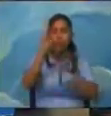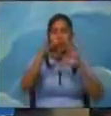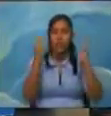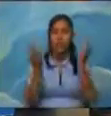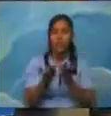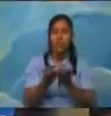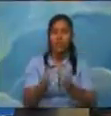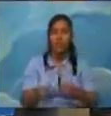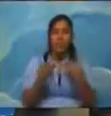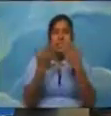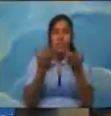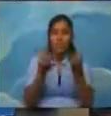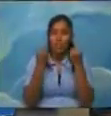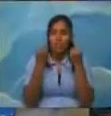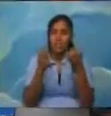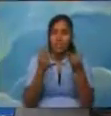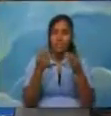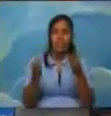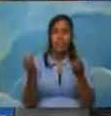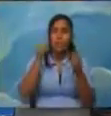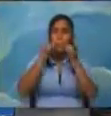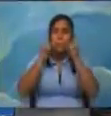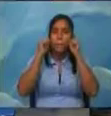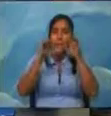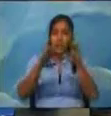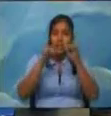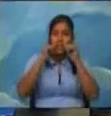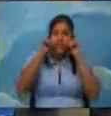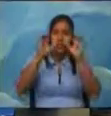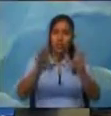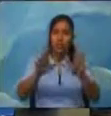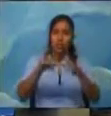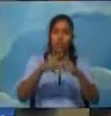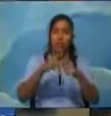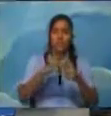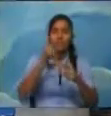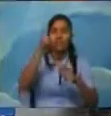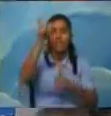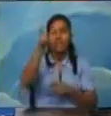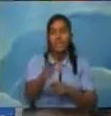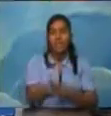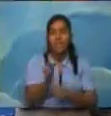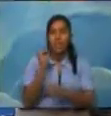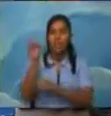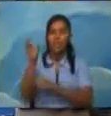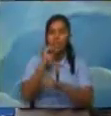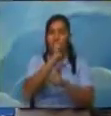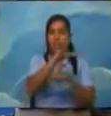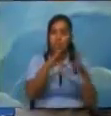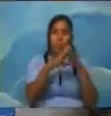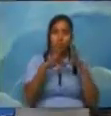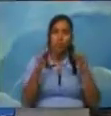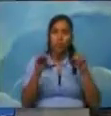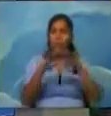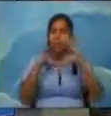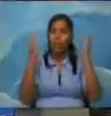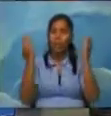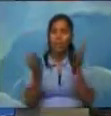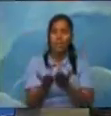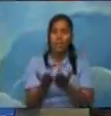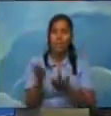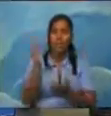que les ha dado tantas bendiciones, ustedes serán regados por toda la tierra,